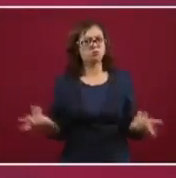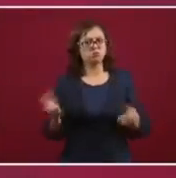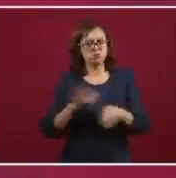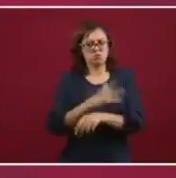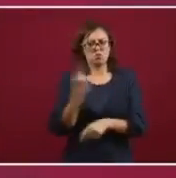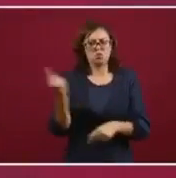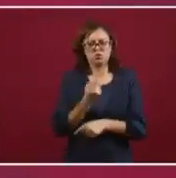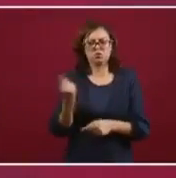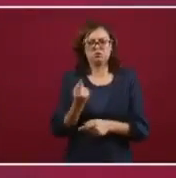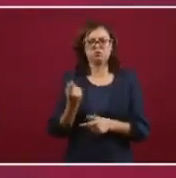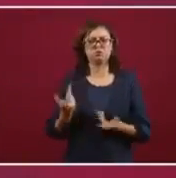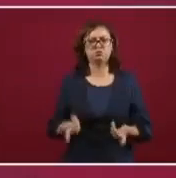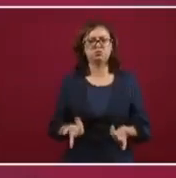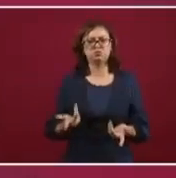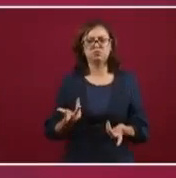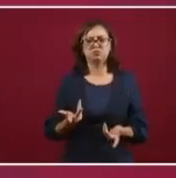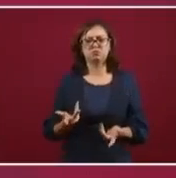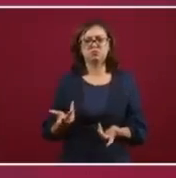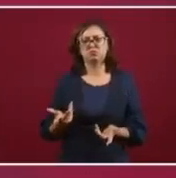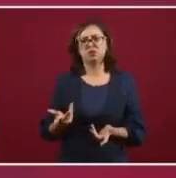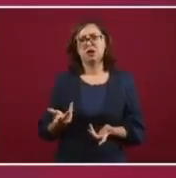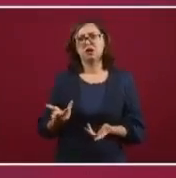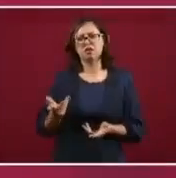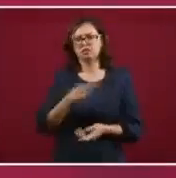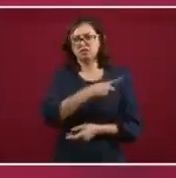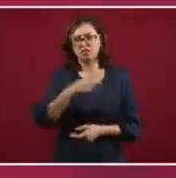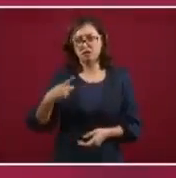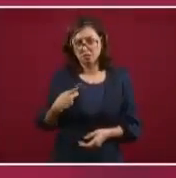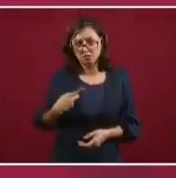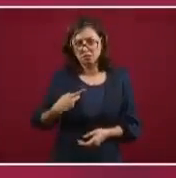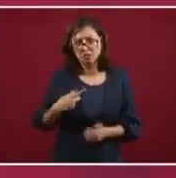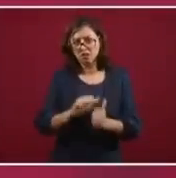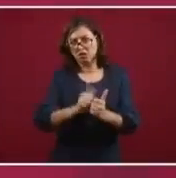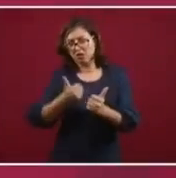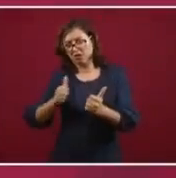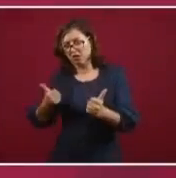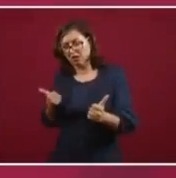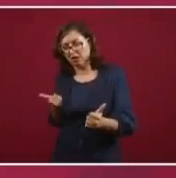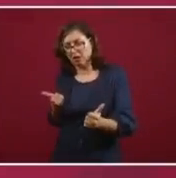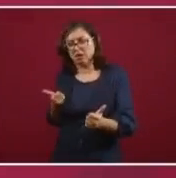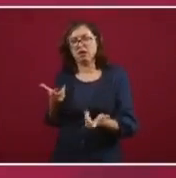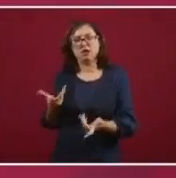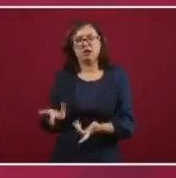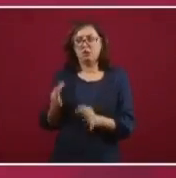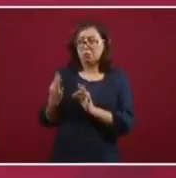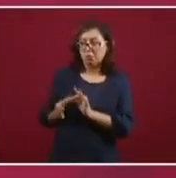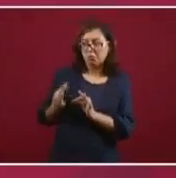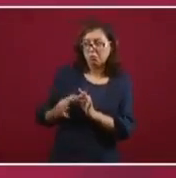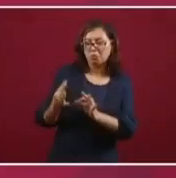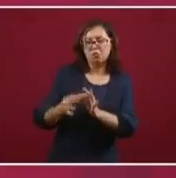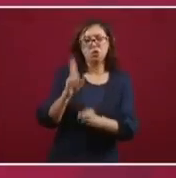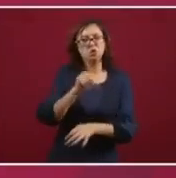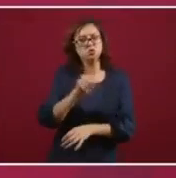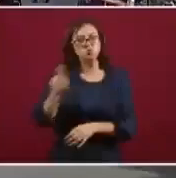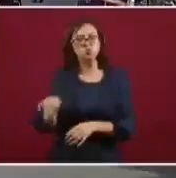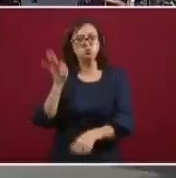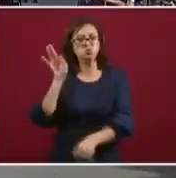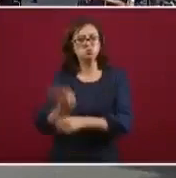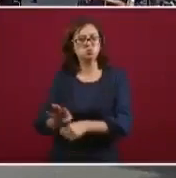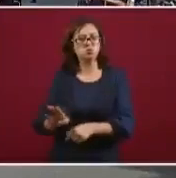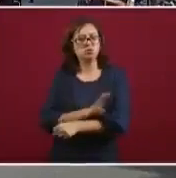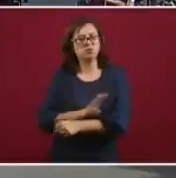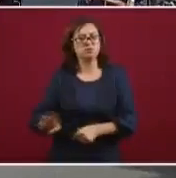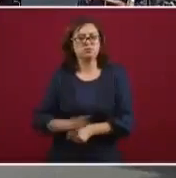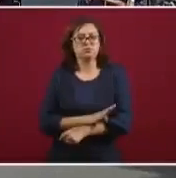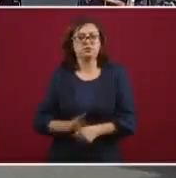acreedor al beneficio hay que estar retrasado o hay que deber. Entonces, los que siempre están cumplidos, pues nunca van a ser acreedores al beneficio, ¿no?